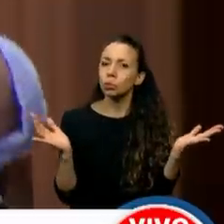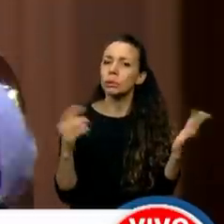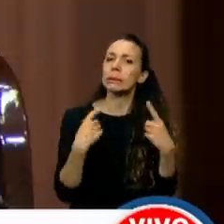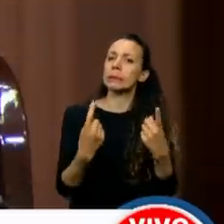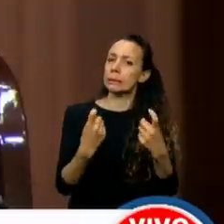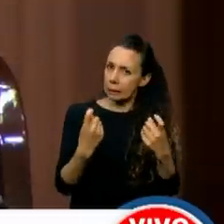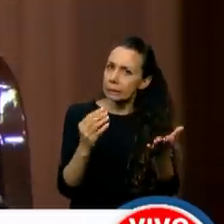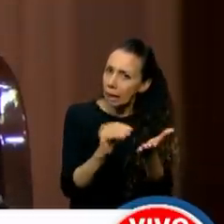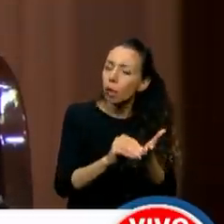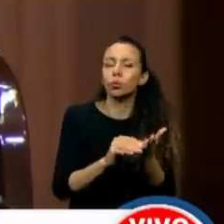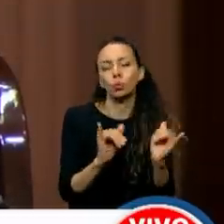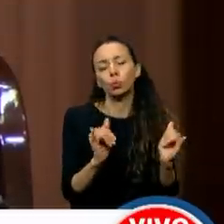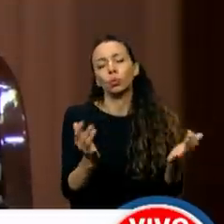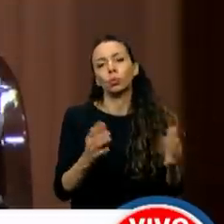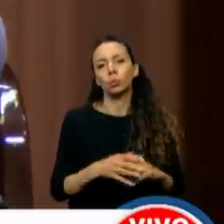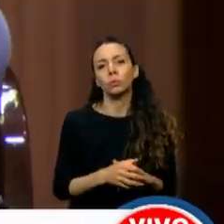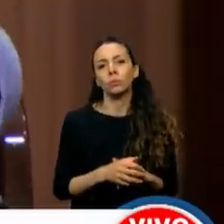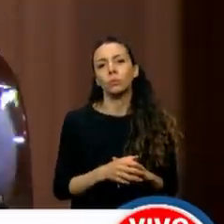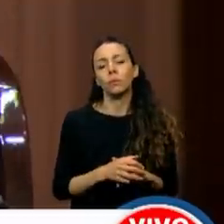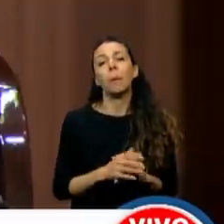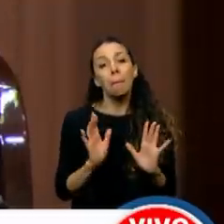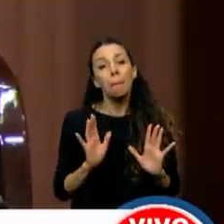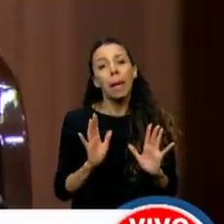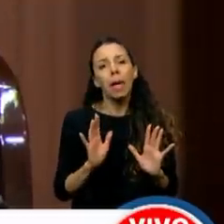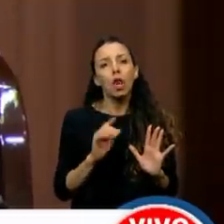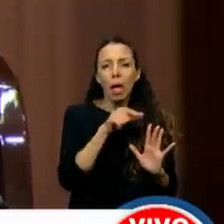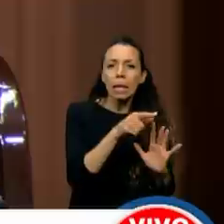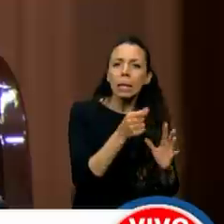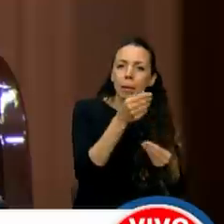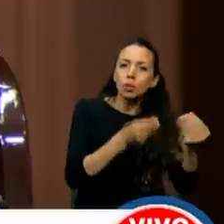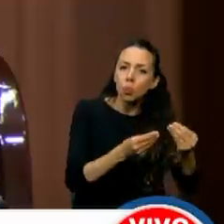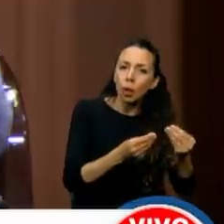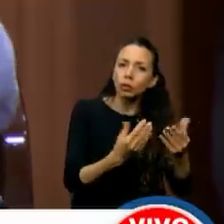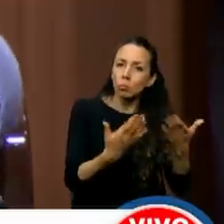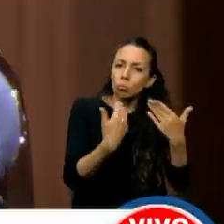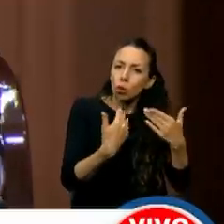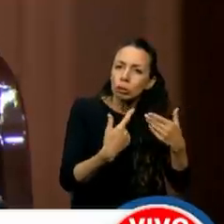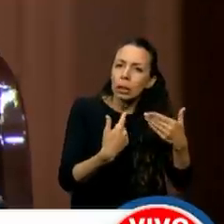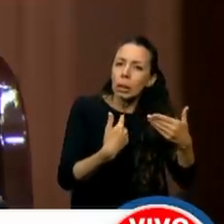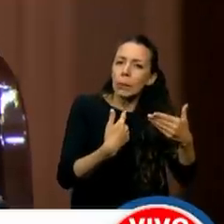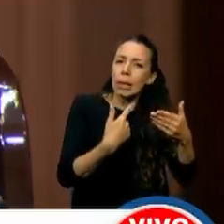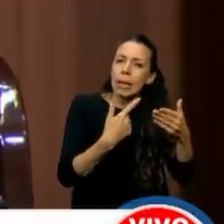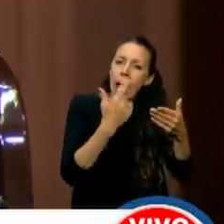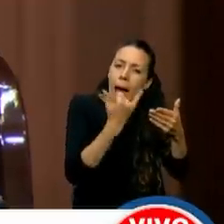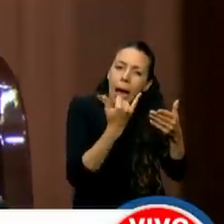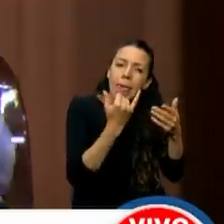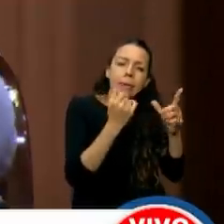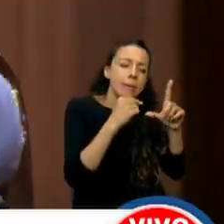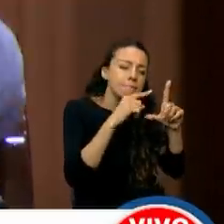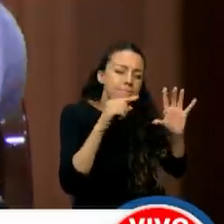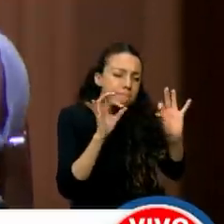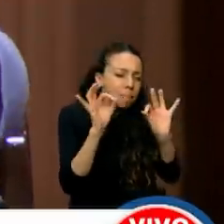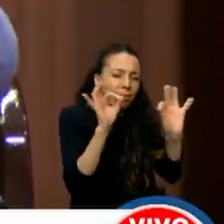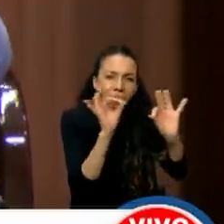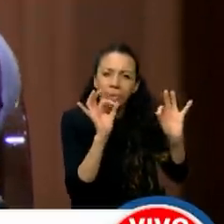también pero es posible el presupuesto este es un presupuesto que esta medida es un